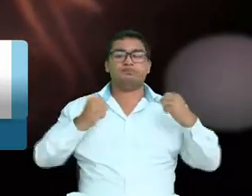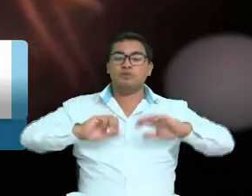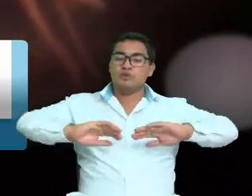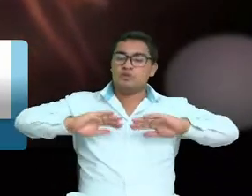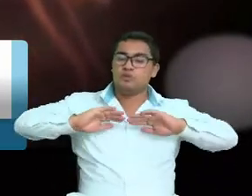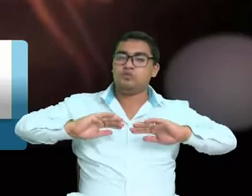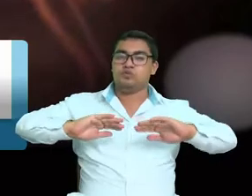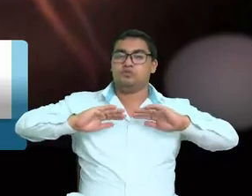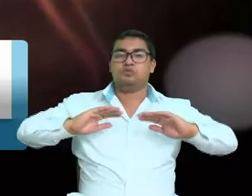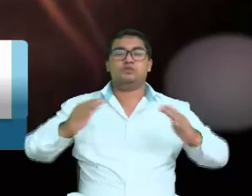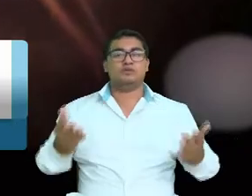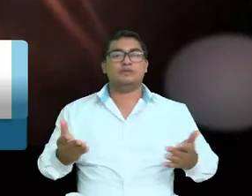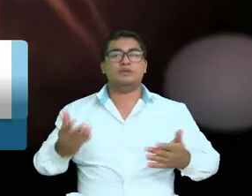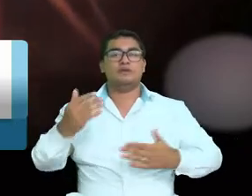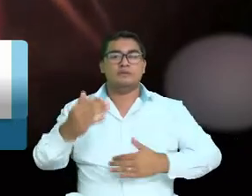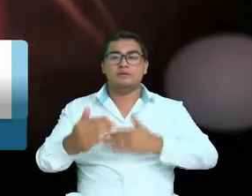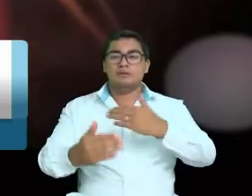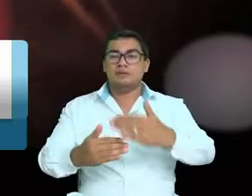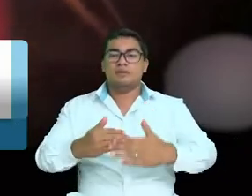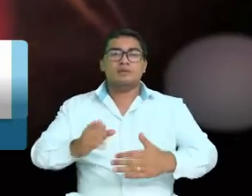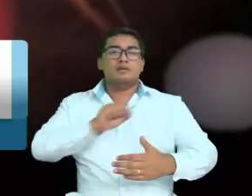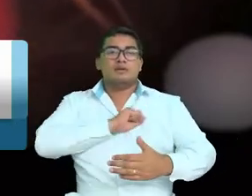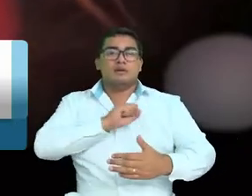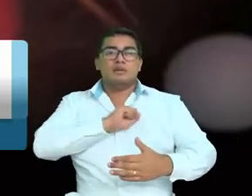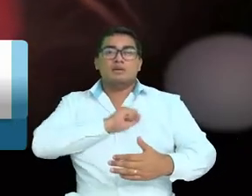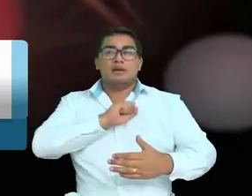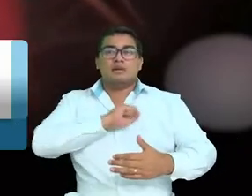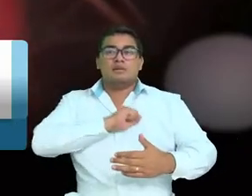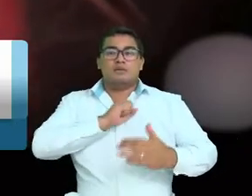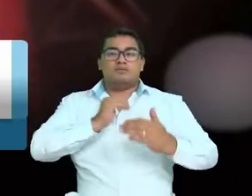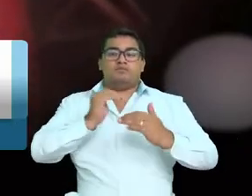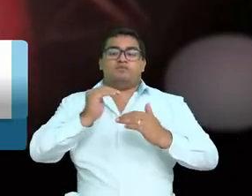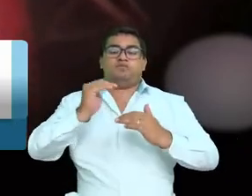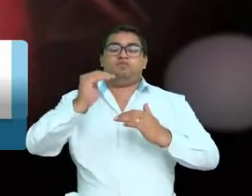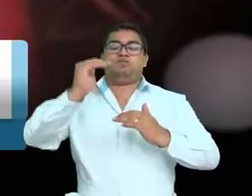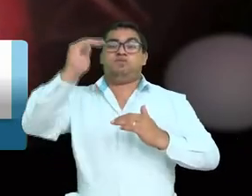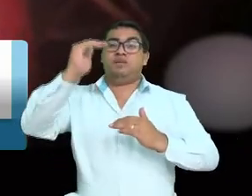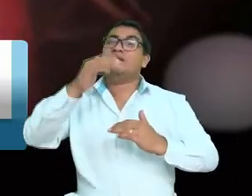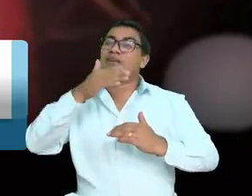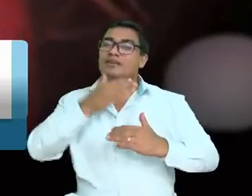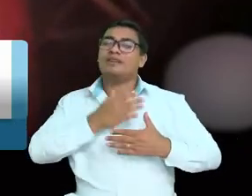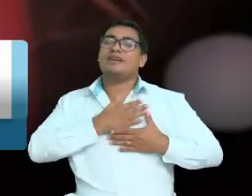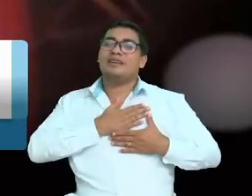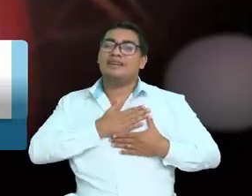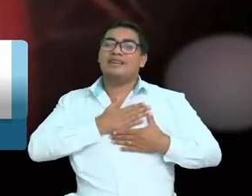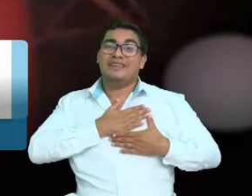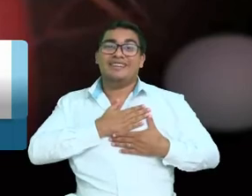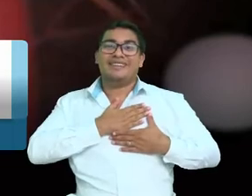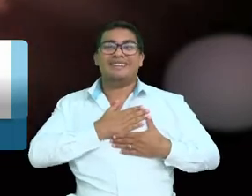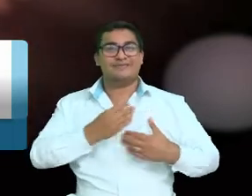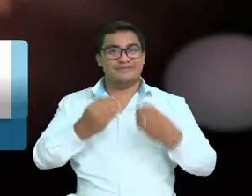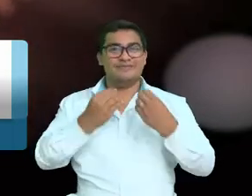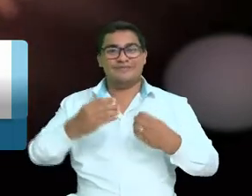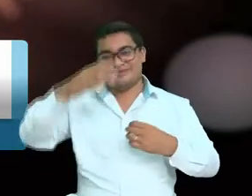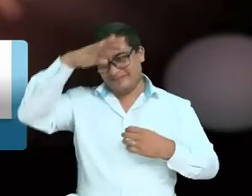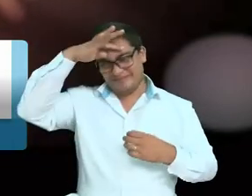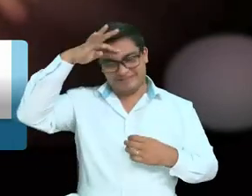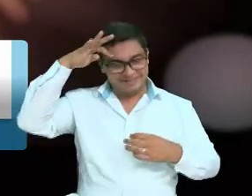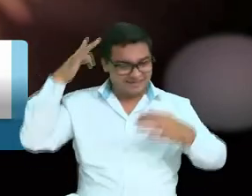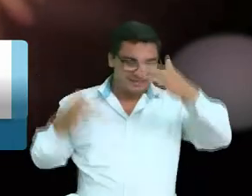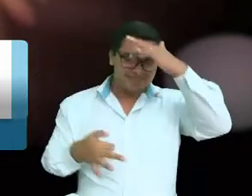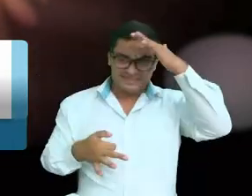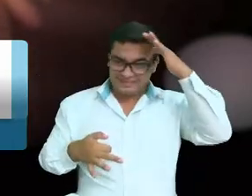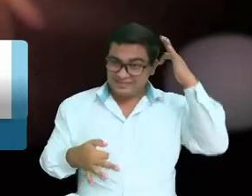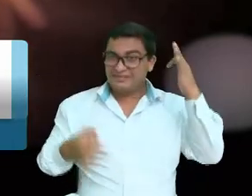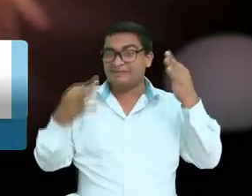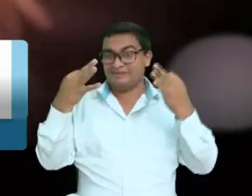aumento del ejercicio hasta llegar a una frecuencia cardíaca que es la permisible y después